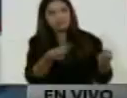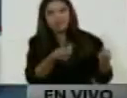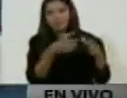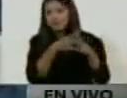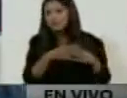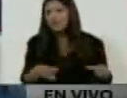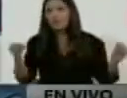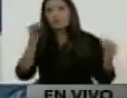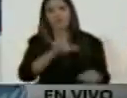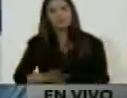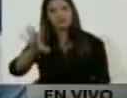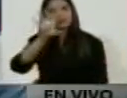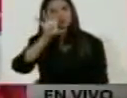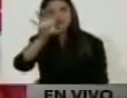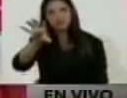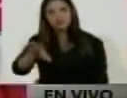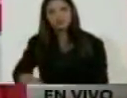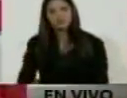de nuestra patria.